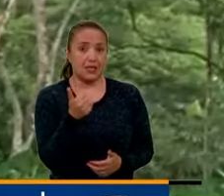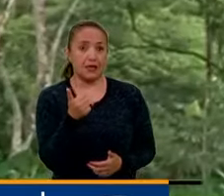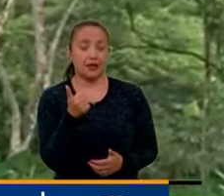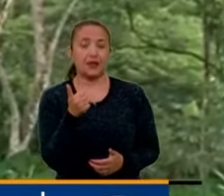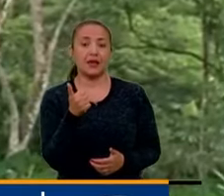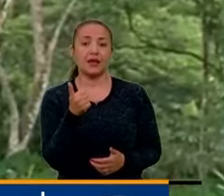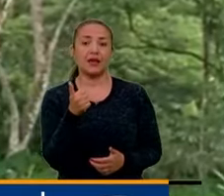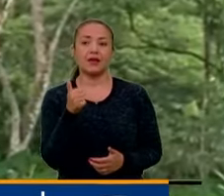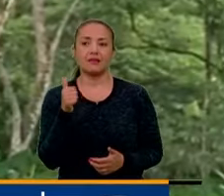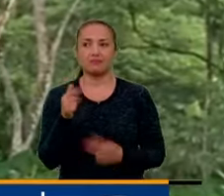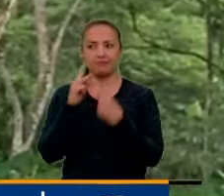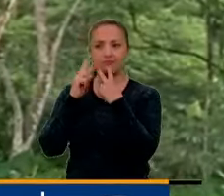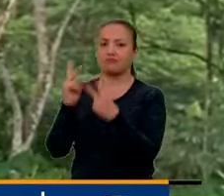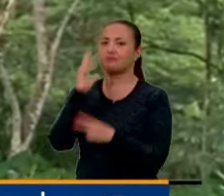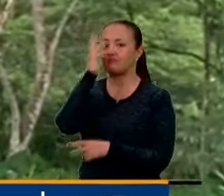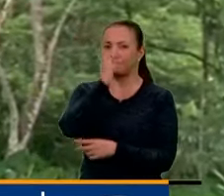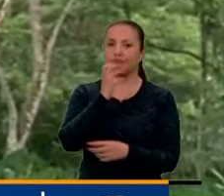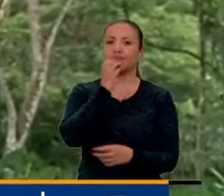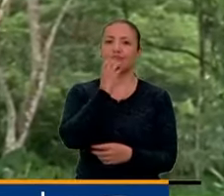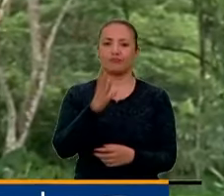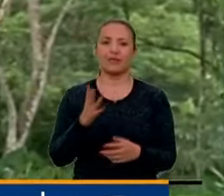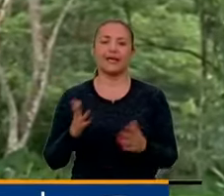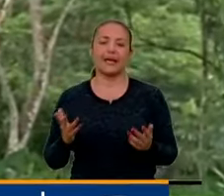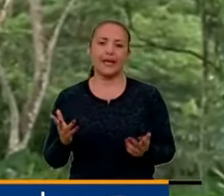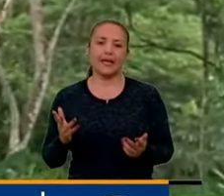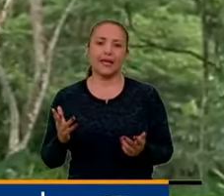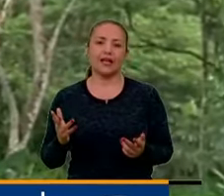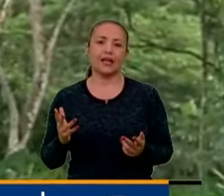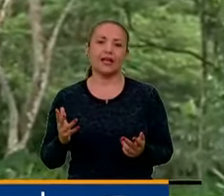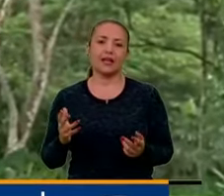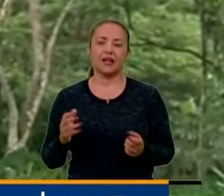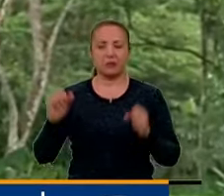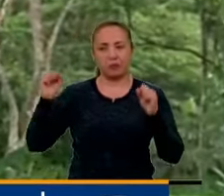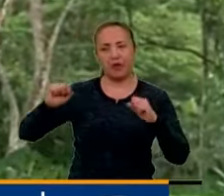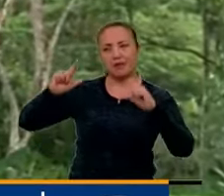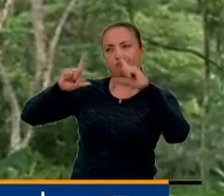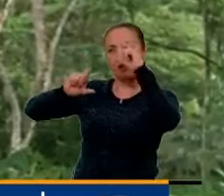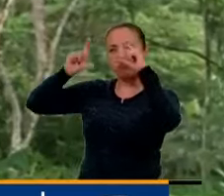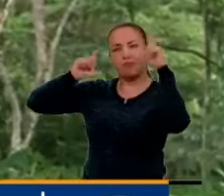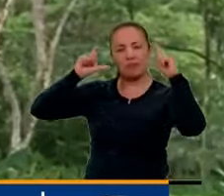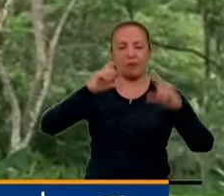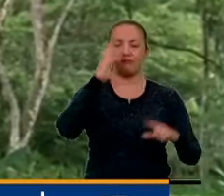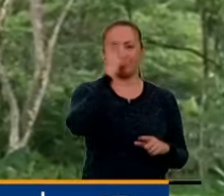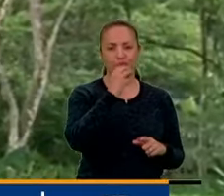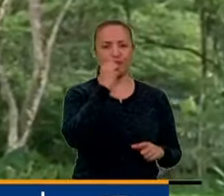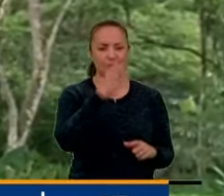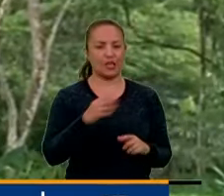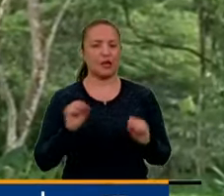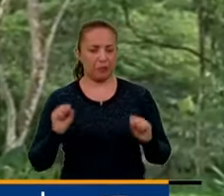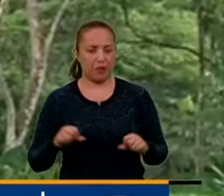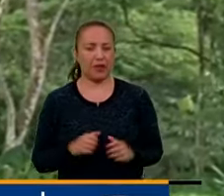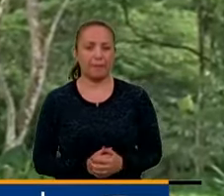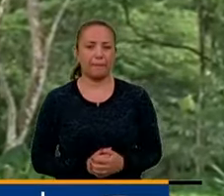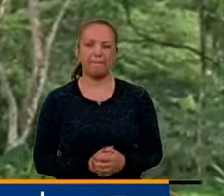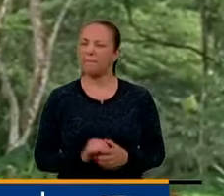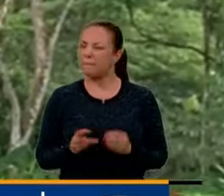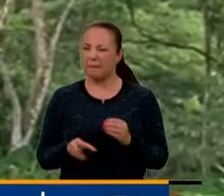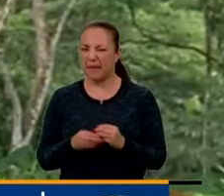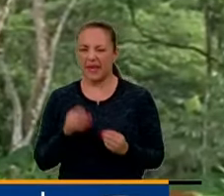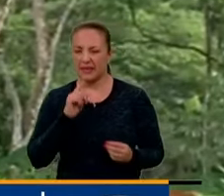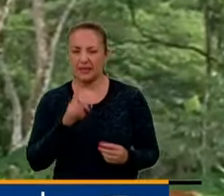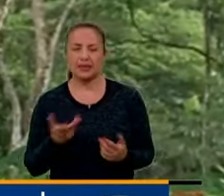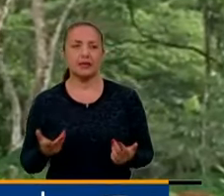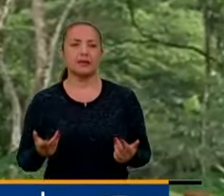la vista es muy bonita y se pueden tomar unas fotos muy, muy bonitas. ¿Qué más vio?